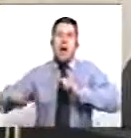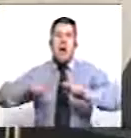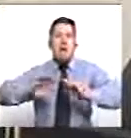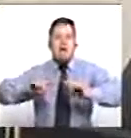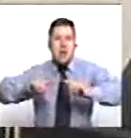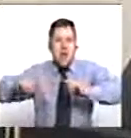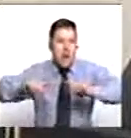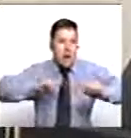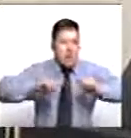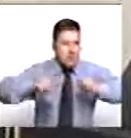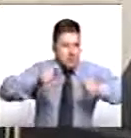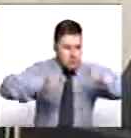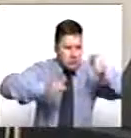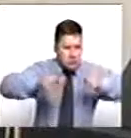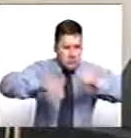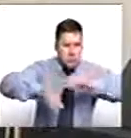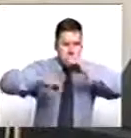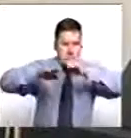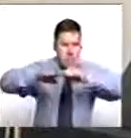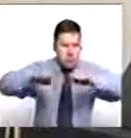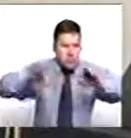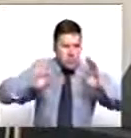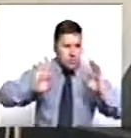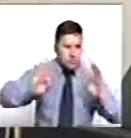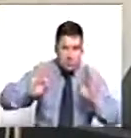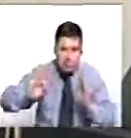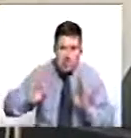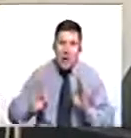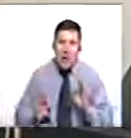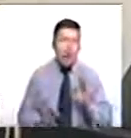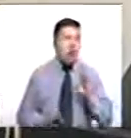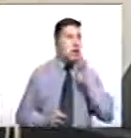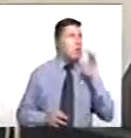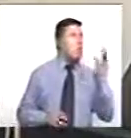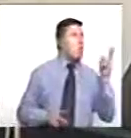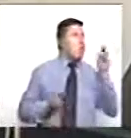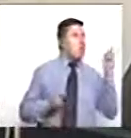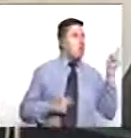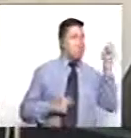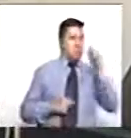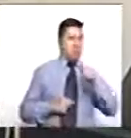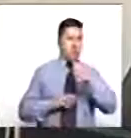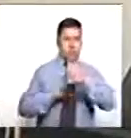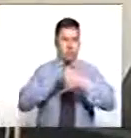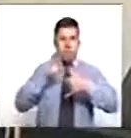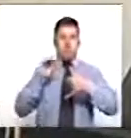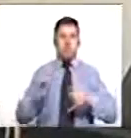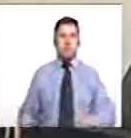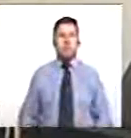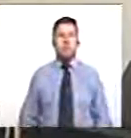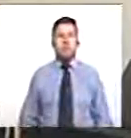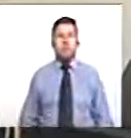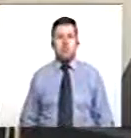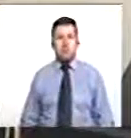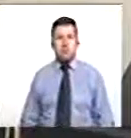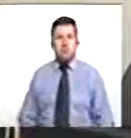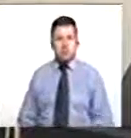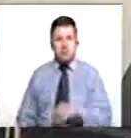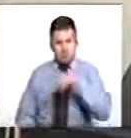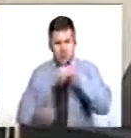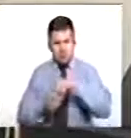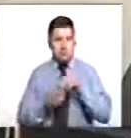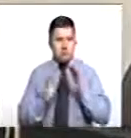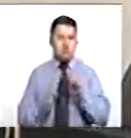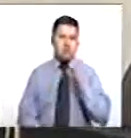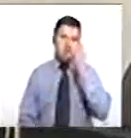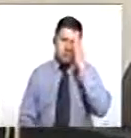administrarla, estabilizarla para después conseguir un operador nuevo para la zona Caribe. Esta intervención, si